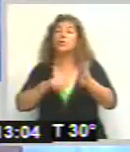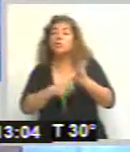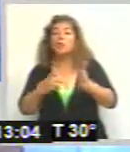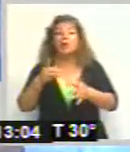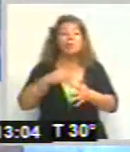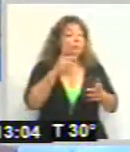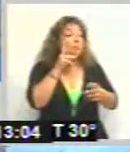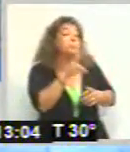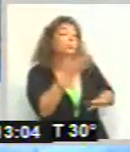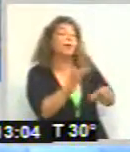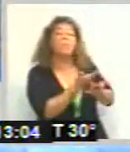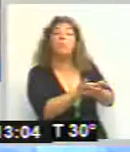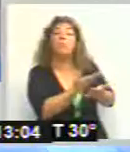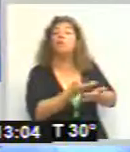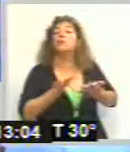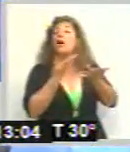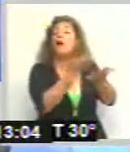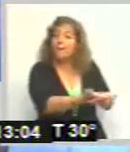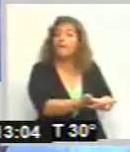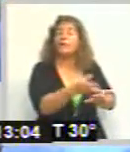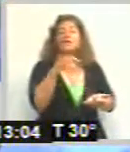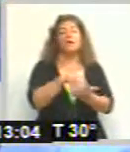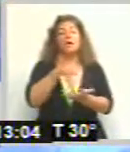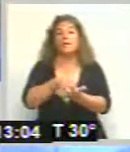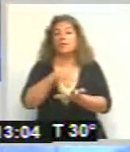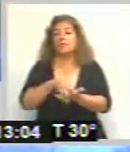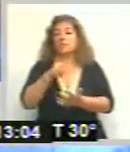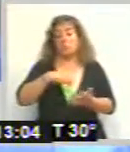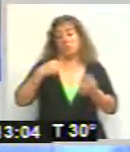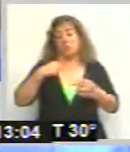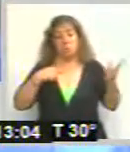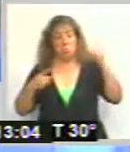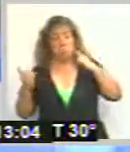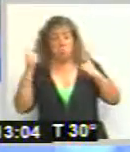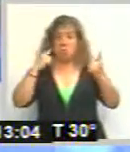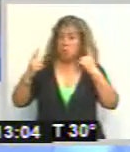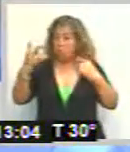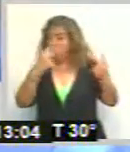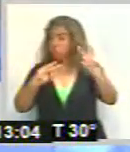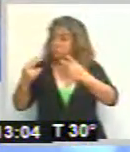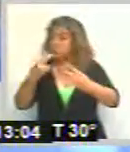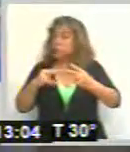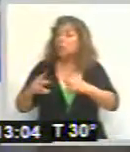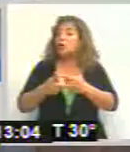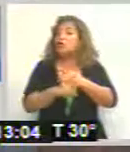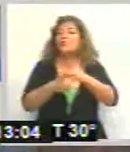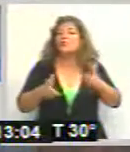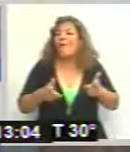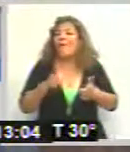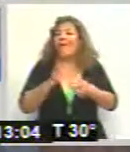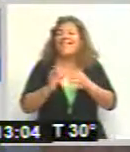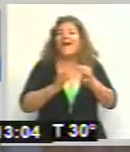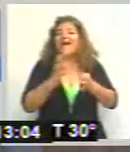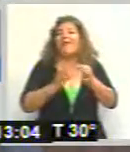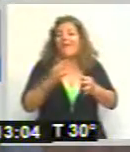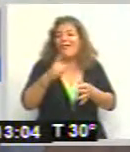propuesta que ofreció la empresa, que por lo que estuve sintiendo yo, todavía no nos acercamos, digamos, al